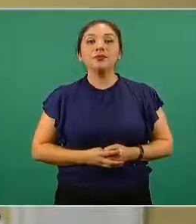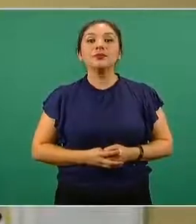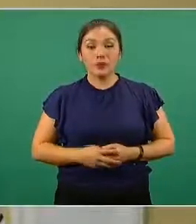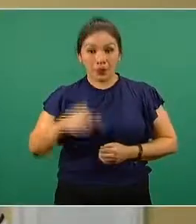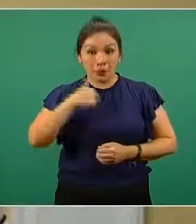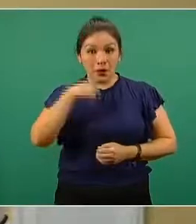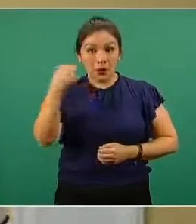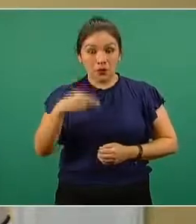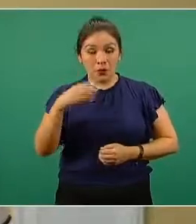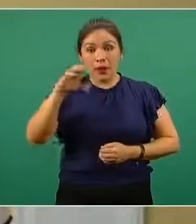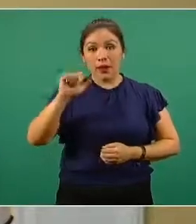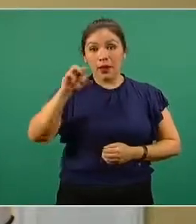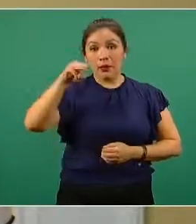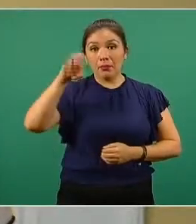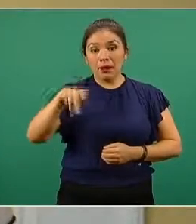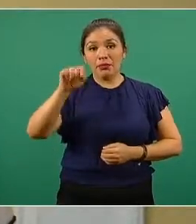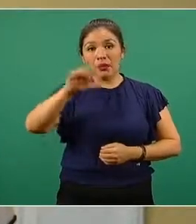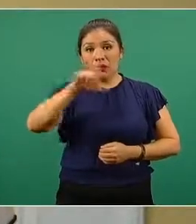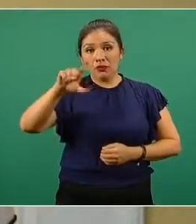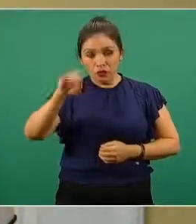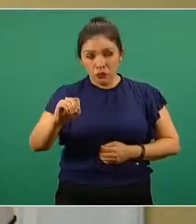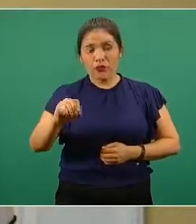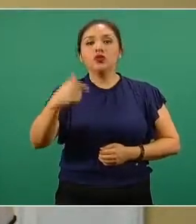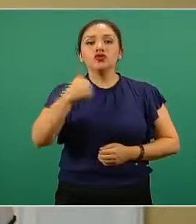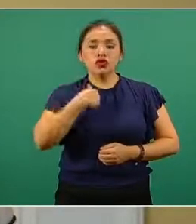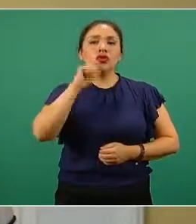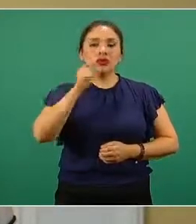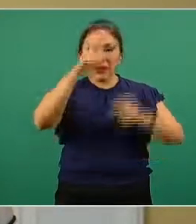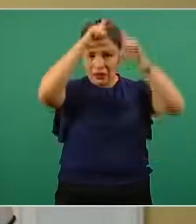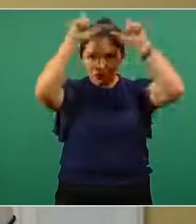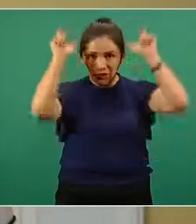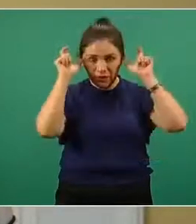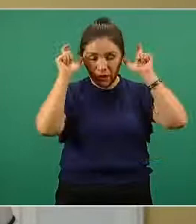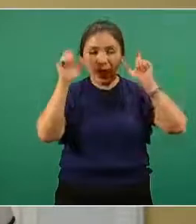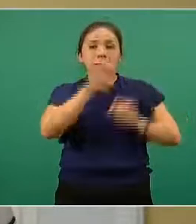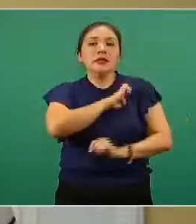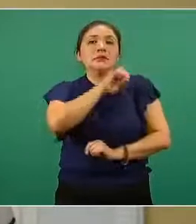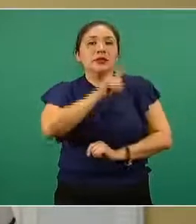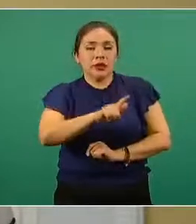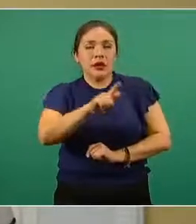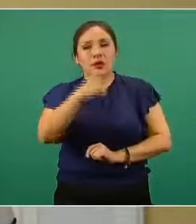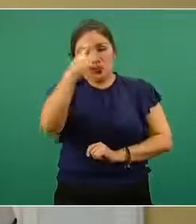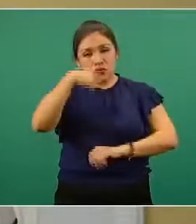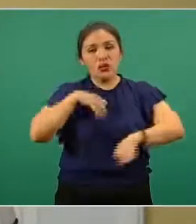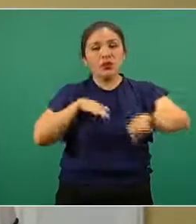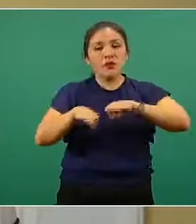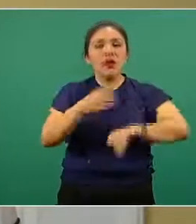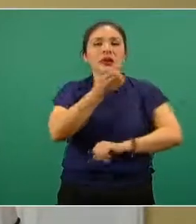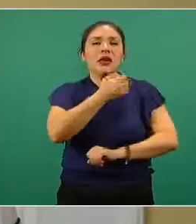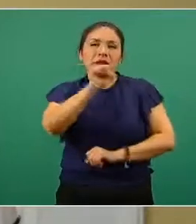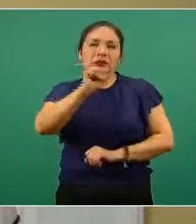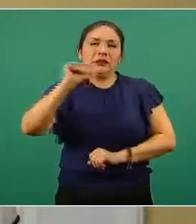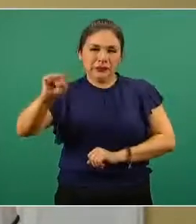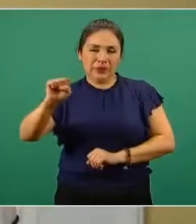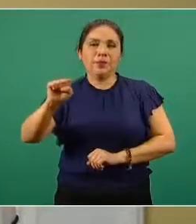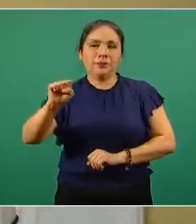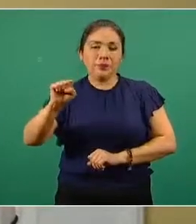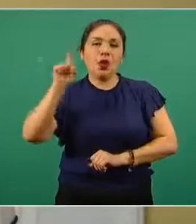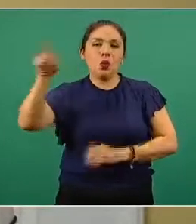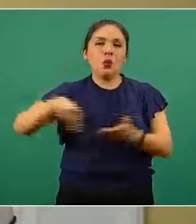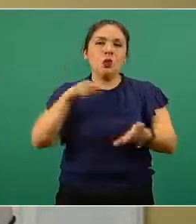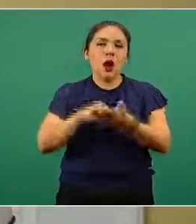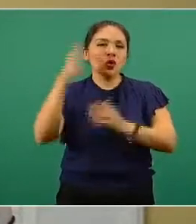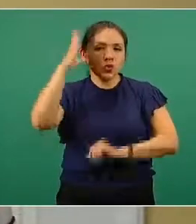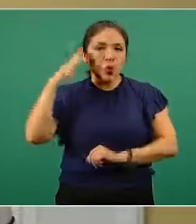Mi nombre es Carmen Tello Maldonado, soy enfermera especialista, trabajo en la Secretaría de Salud en